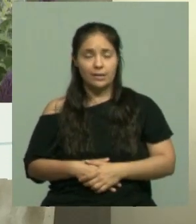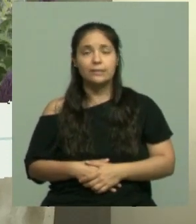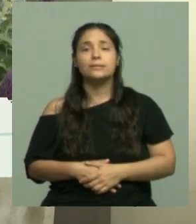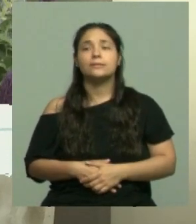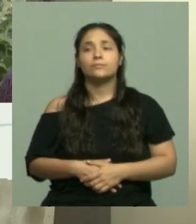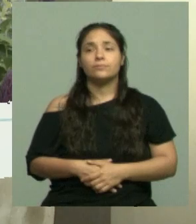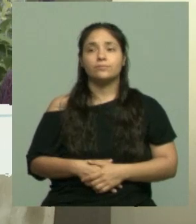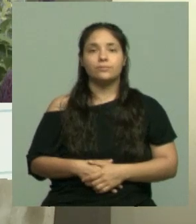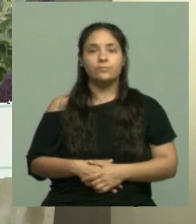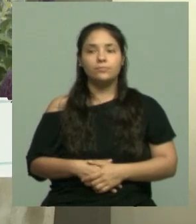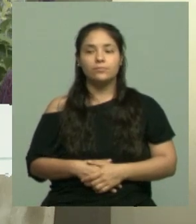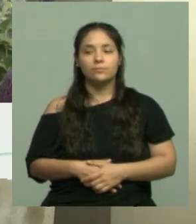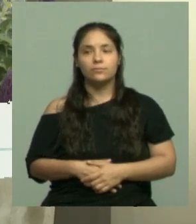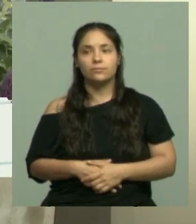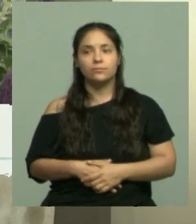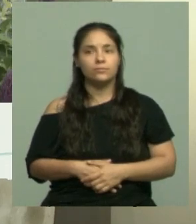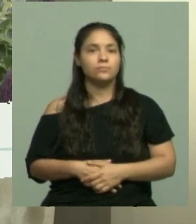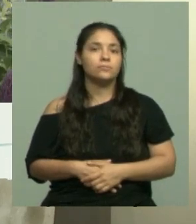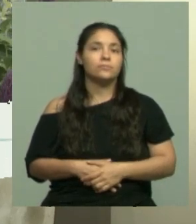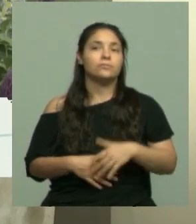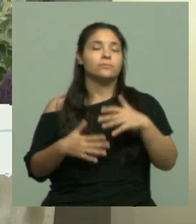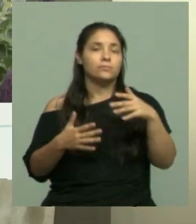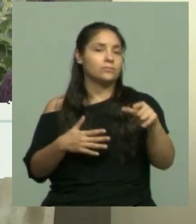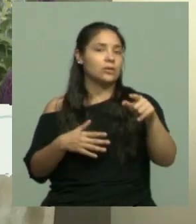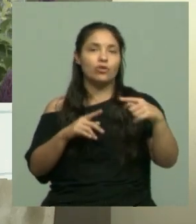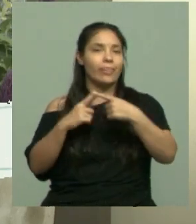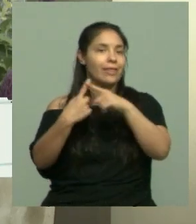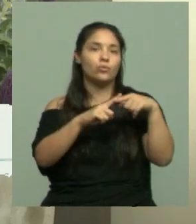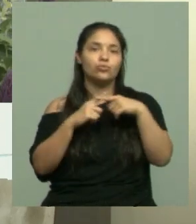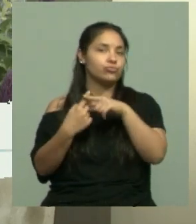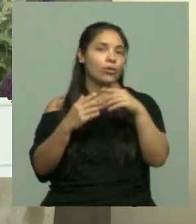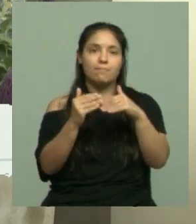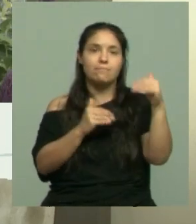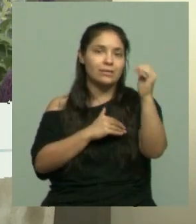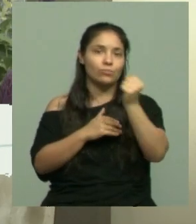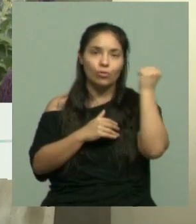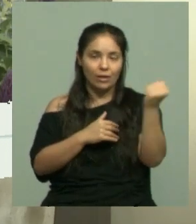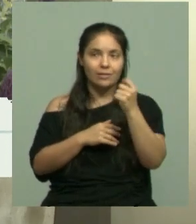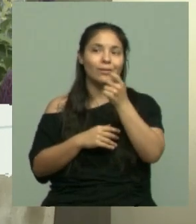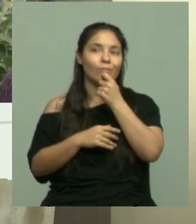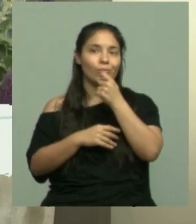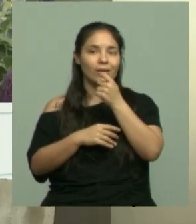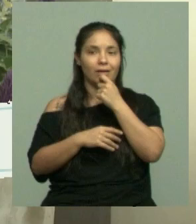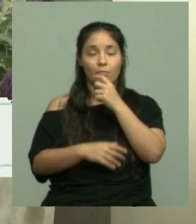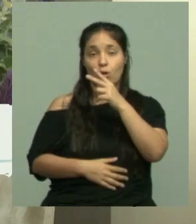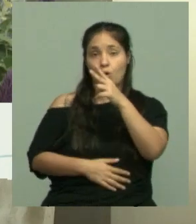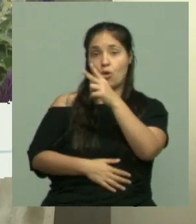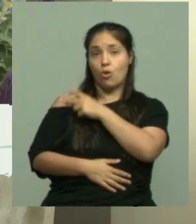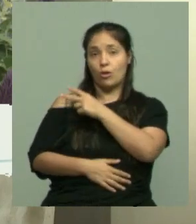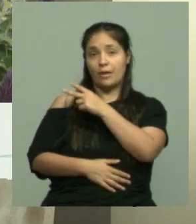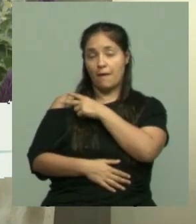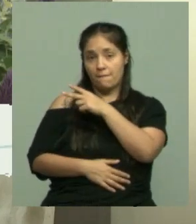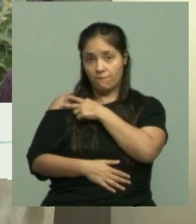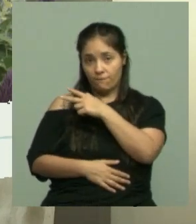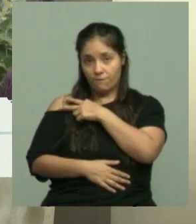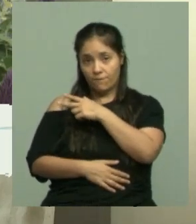tener que darse una discusión superadora, dado que si no surge desde los jefes de Estado reposicionar